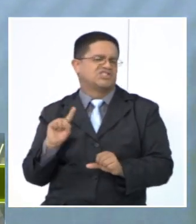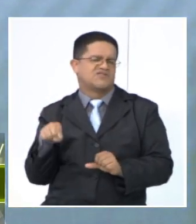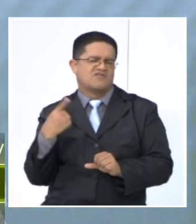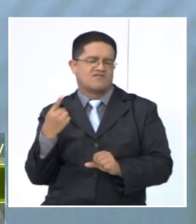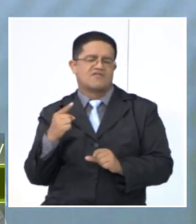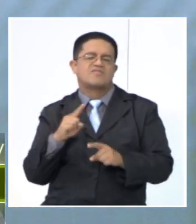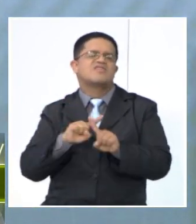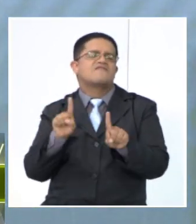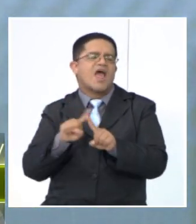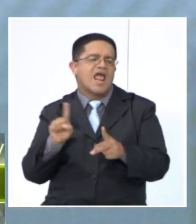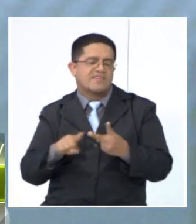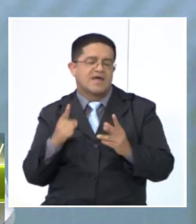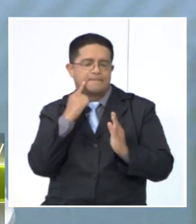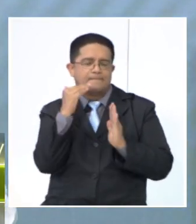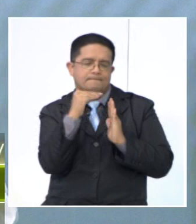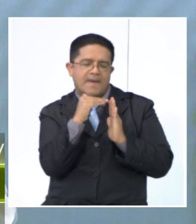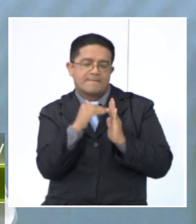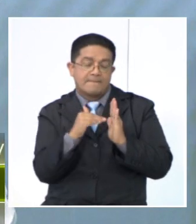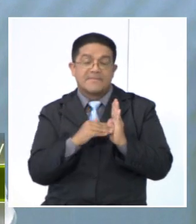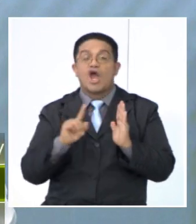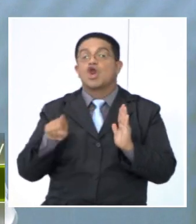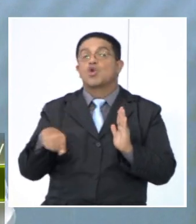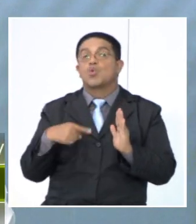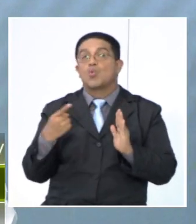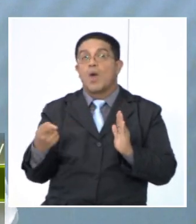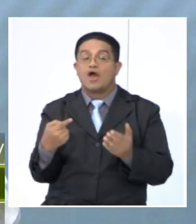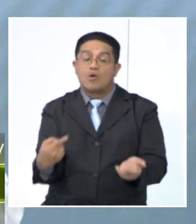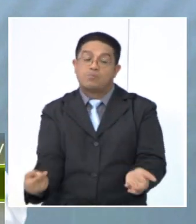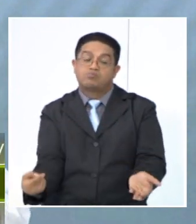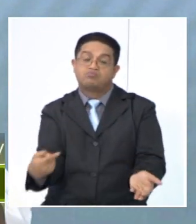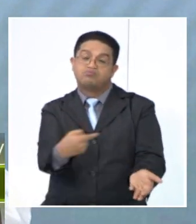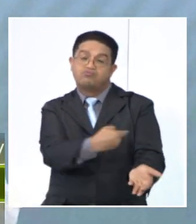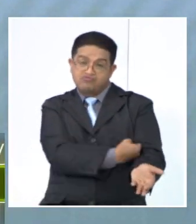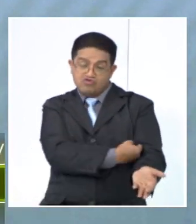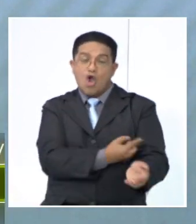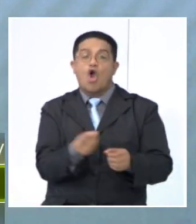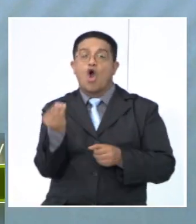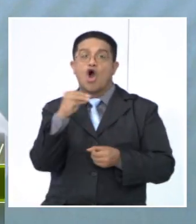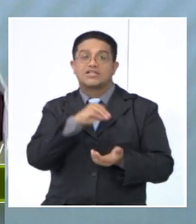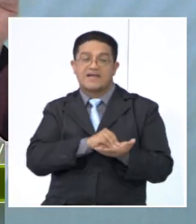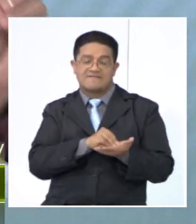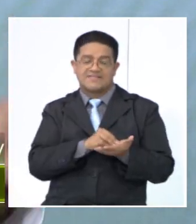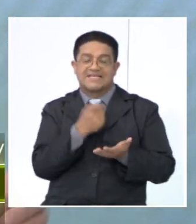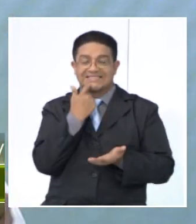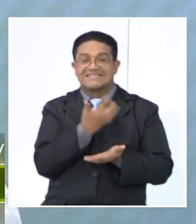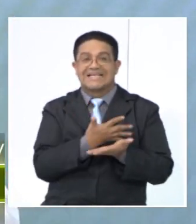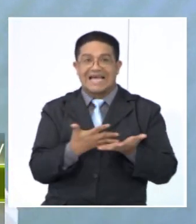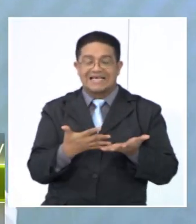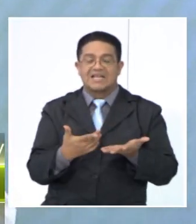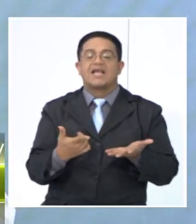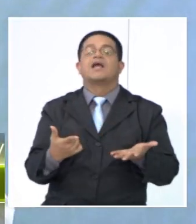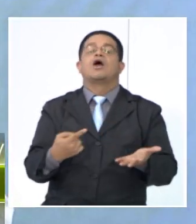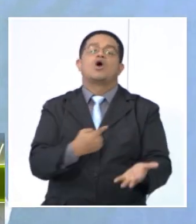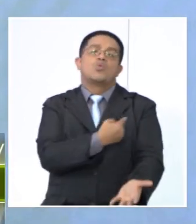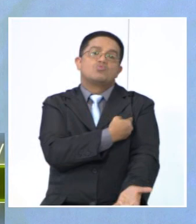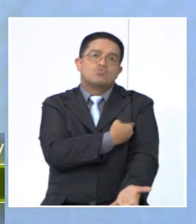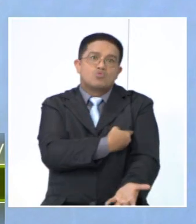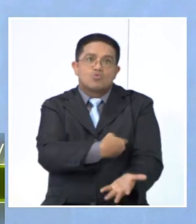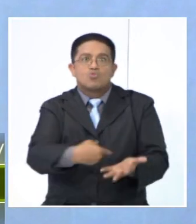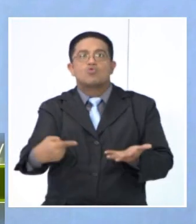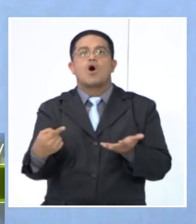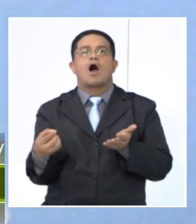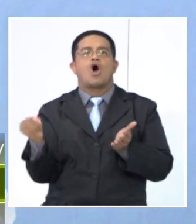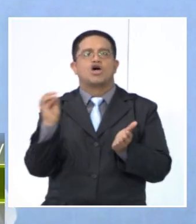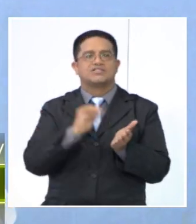llama multipases. Es que luego que se administra otra vez la sangre al paciente, se le vuelve a tomar otra vez la sangre y